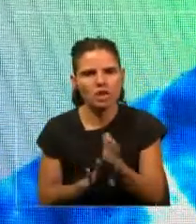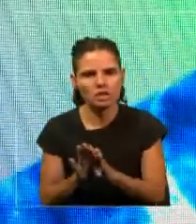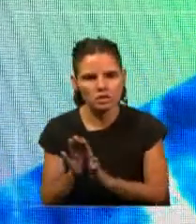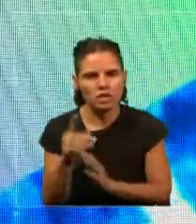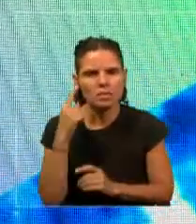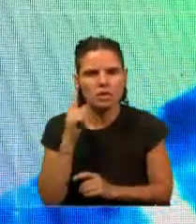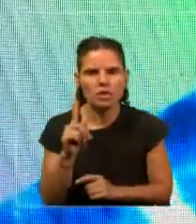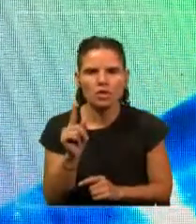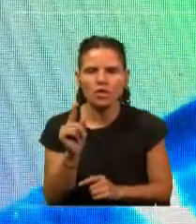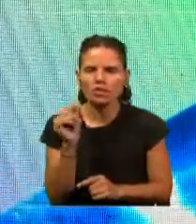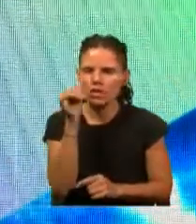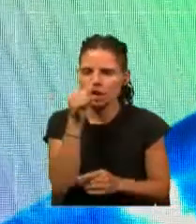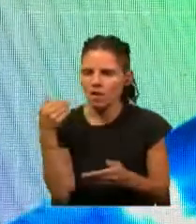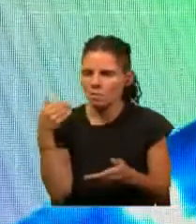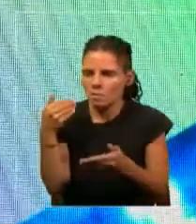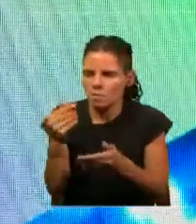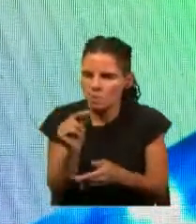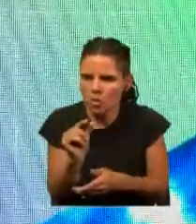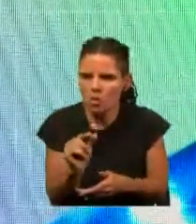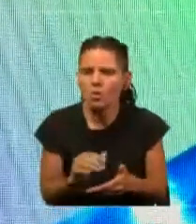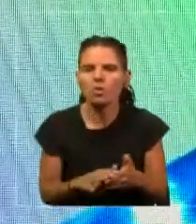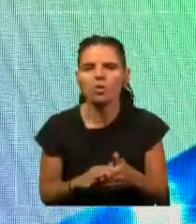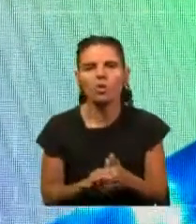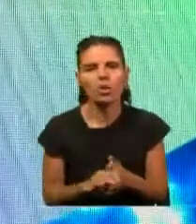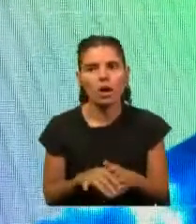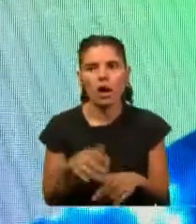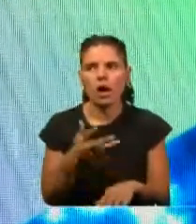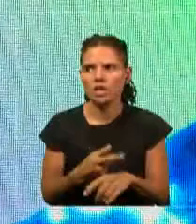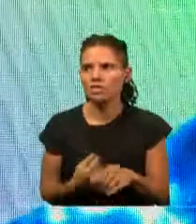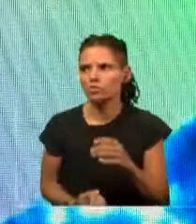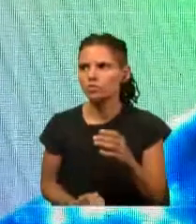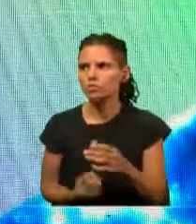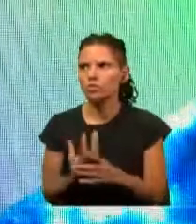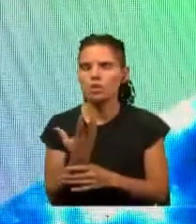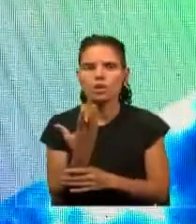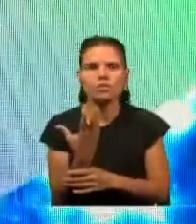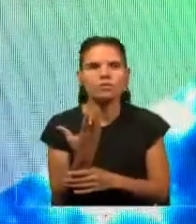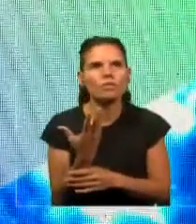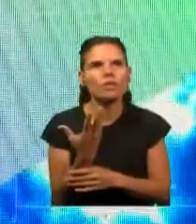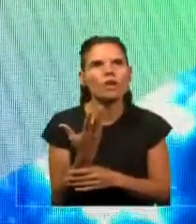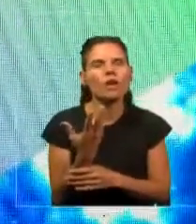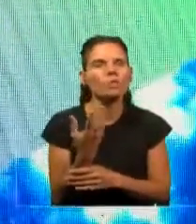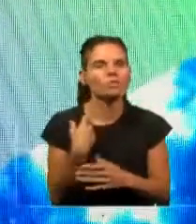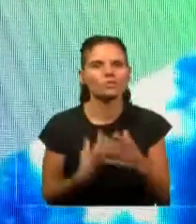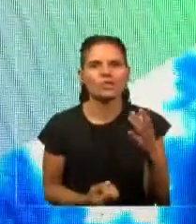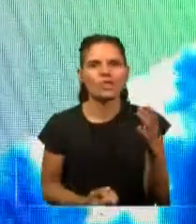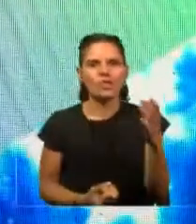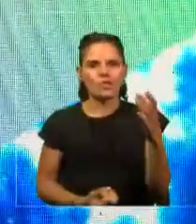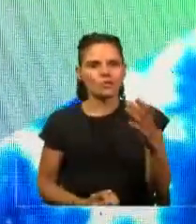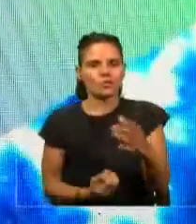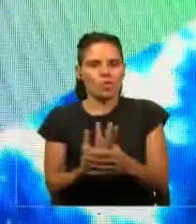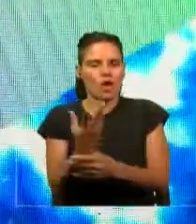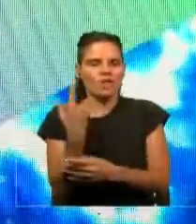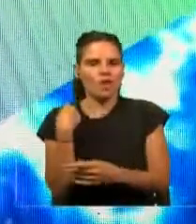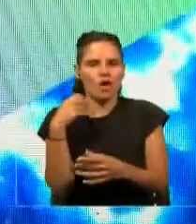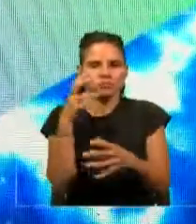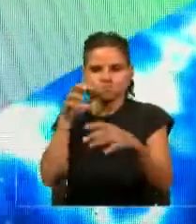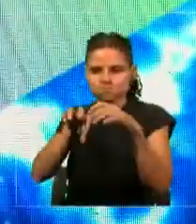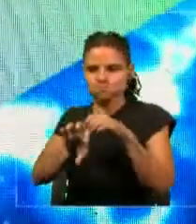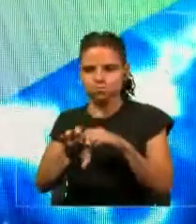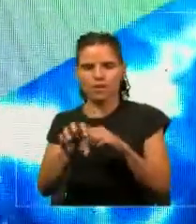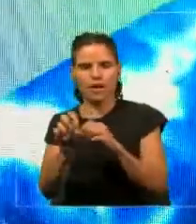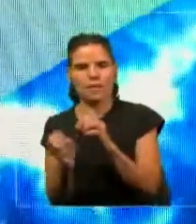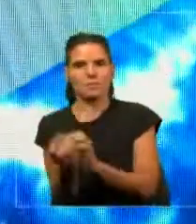poco tiempo una nueva función, como una nueva rama, apareció. Casi diría yo